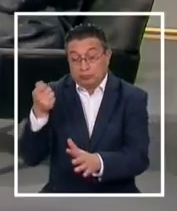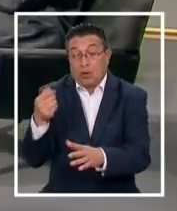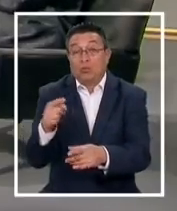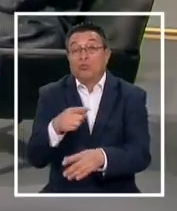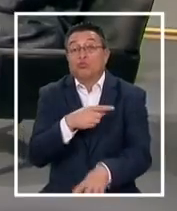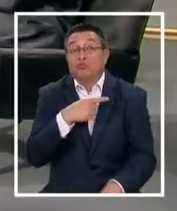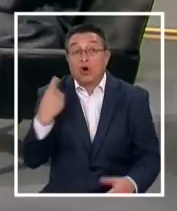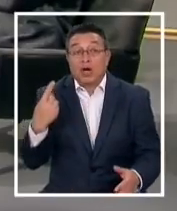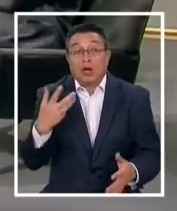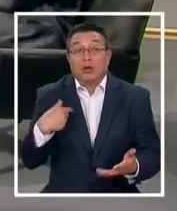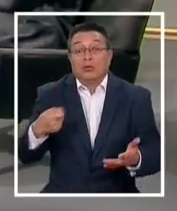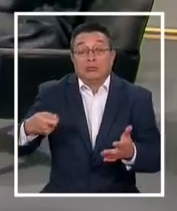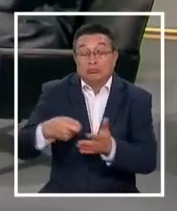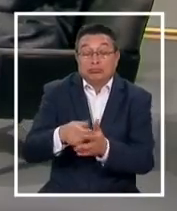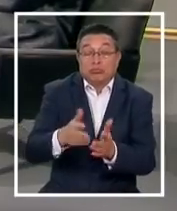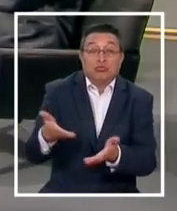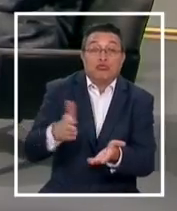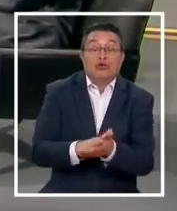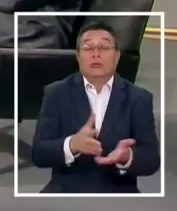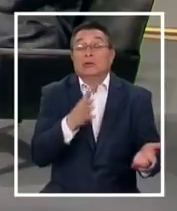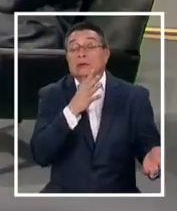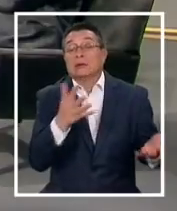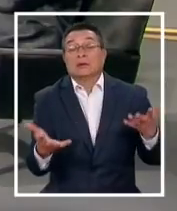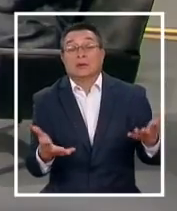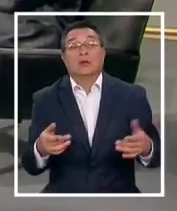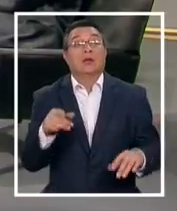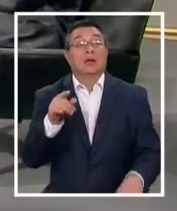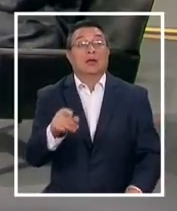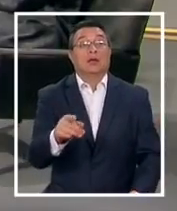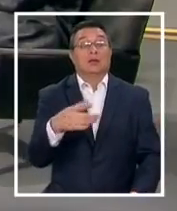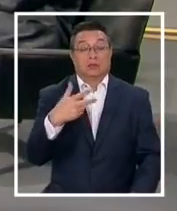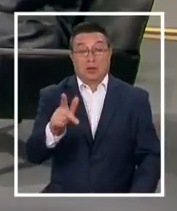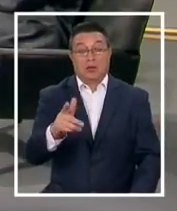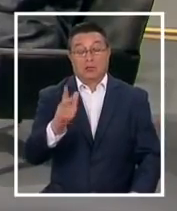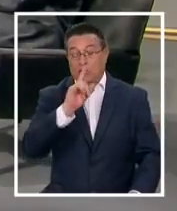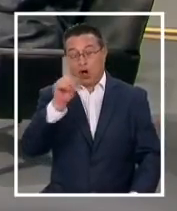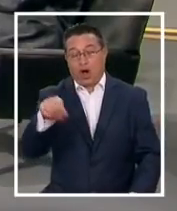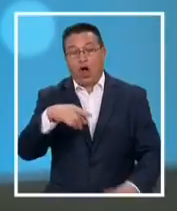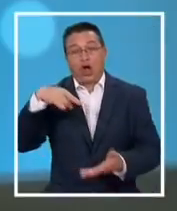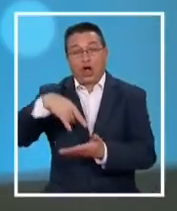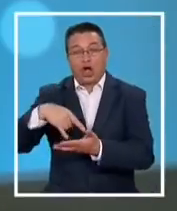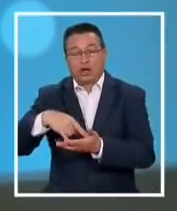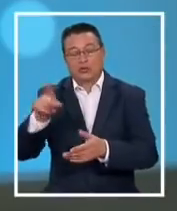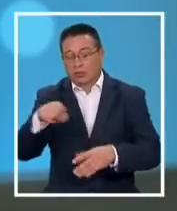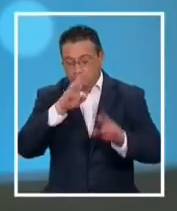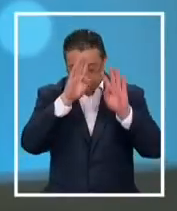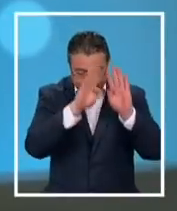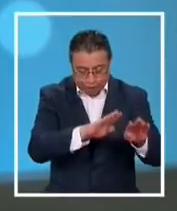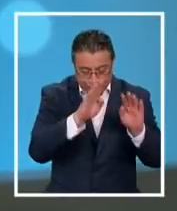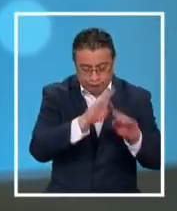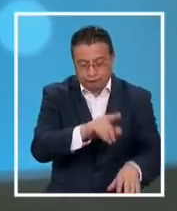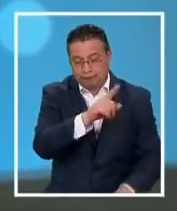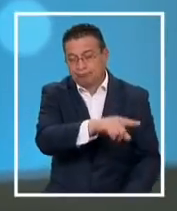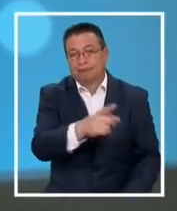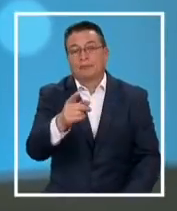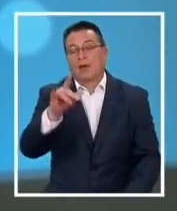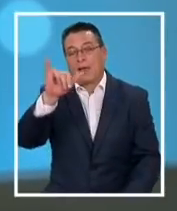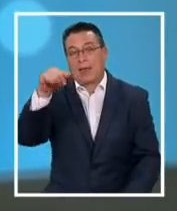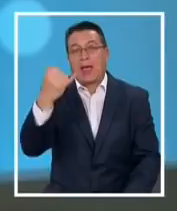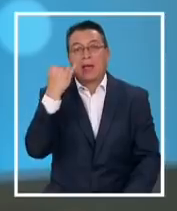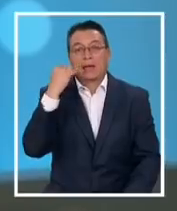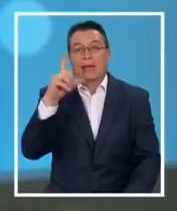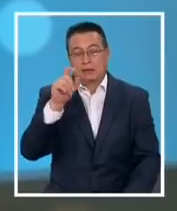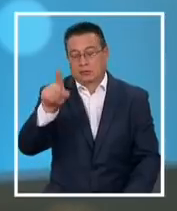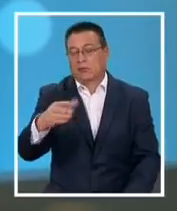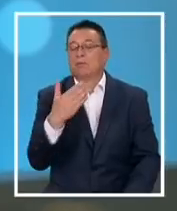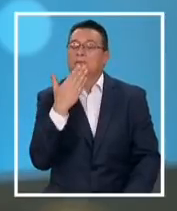muero y si me la dejas me mata. Se rindió, el Congreso se rindió a los pies de Pamela. Yo creo que Pamela Giles ha mostrado una